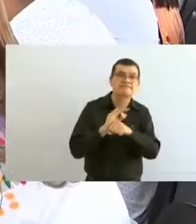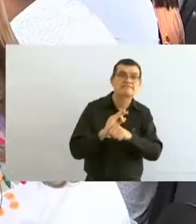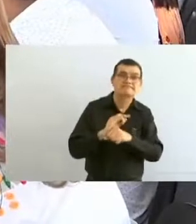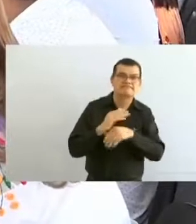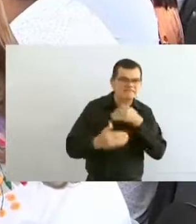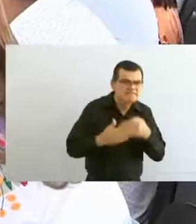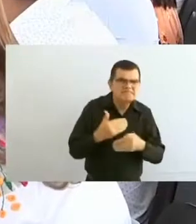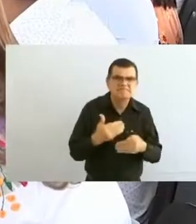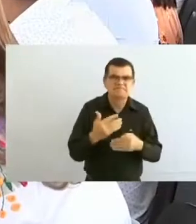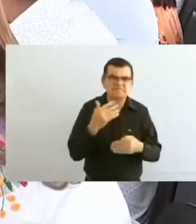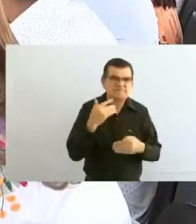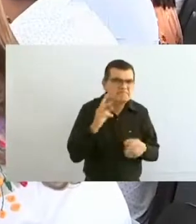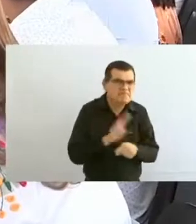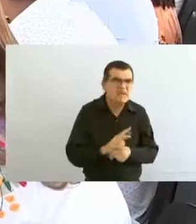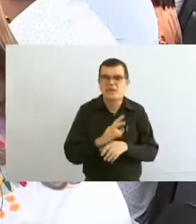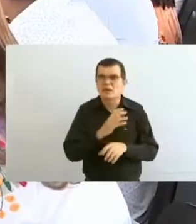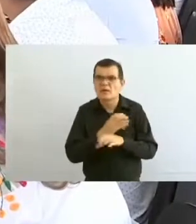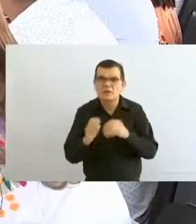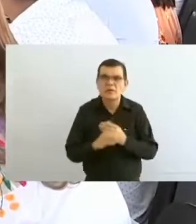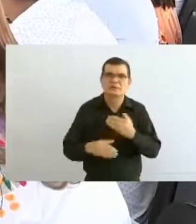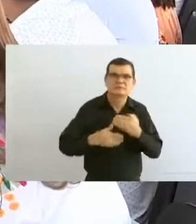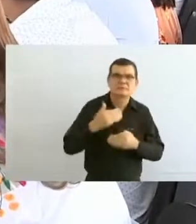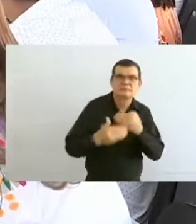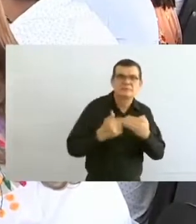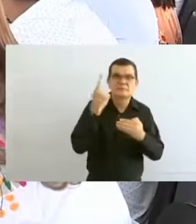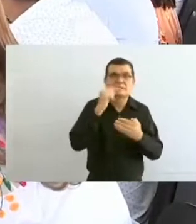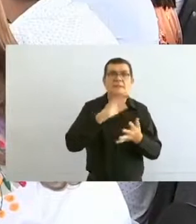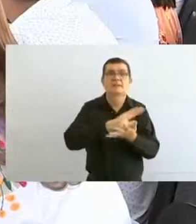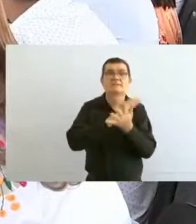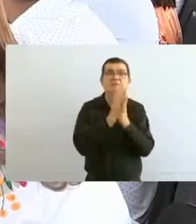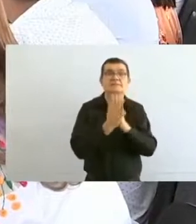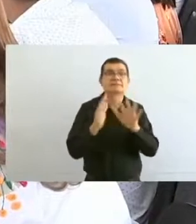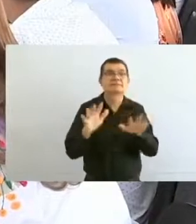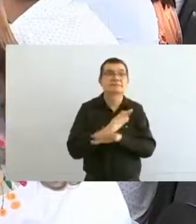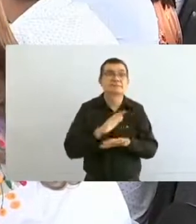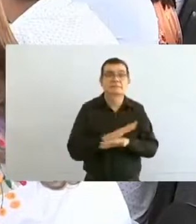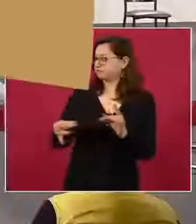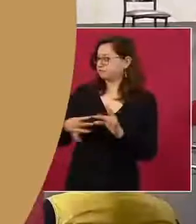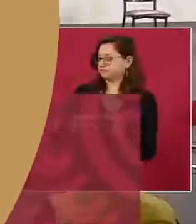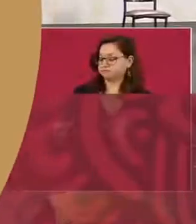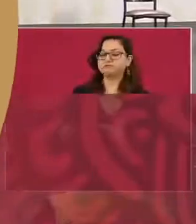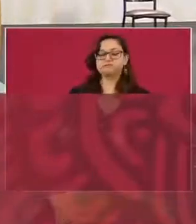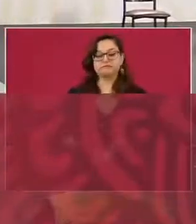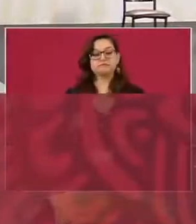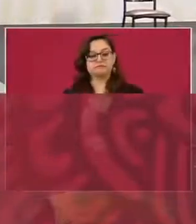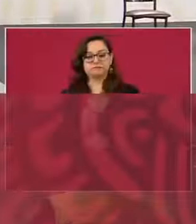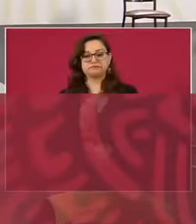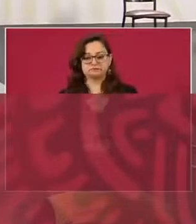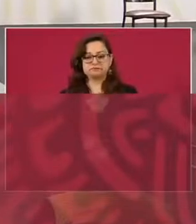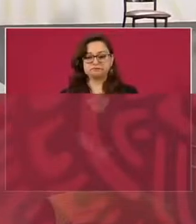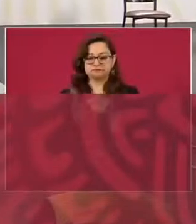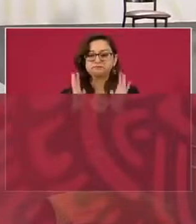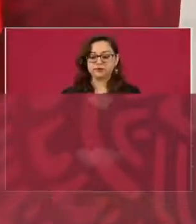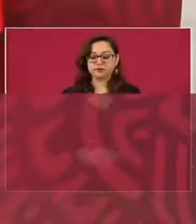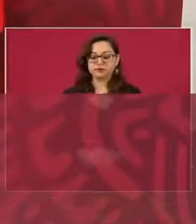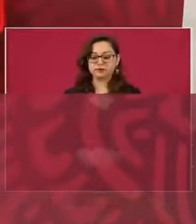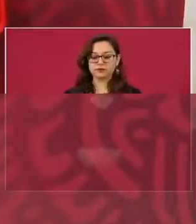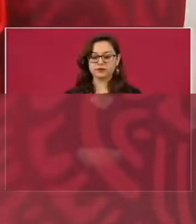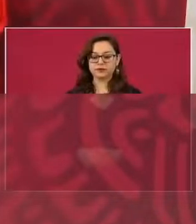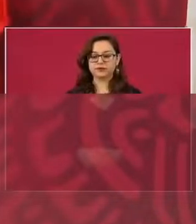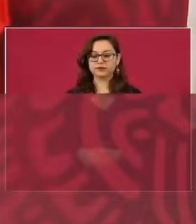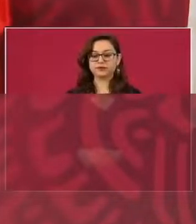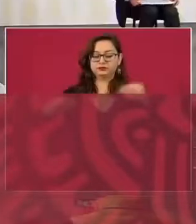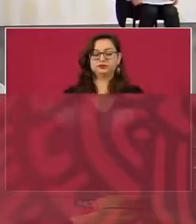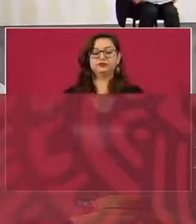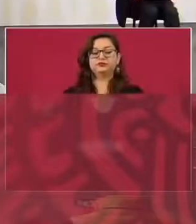adelante, en todos los procesos de transformación nacional. El secretario de Salud, Jorge Alcocer, y el